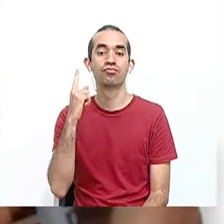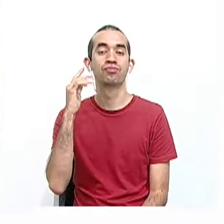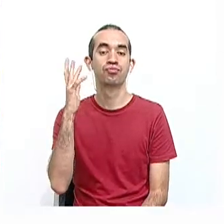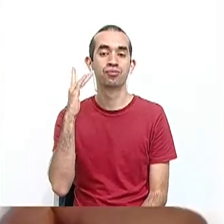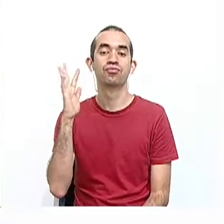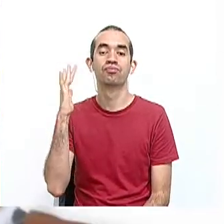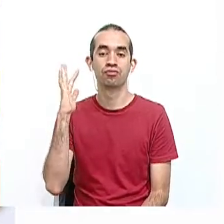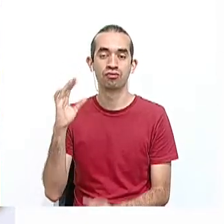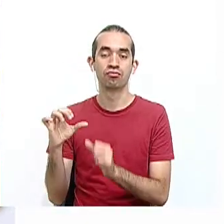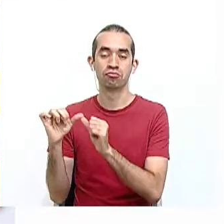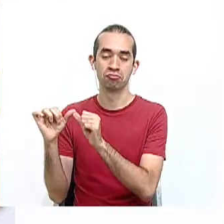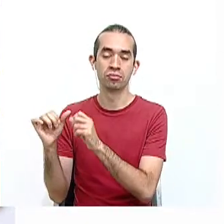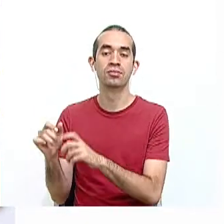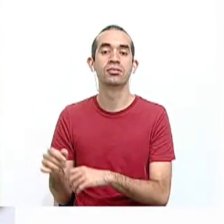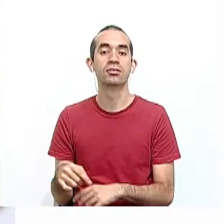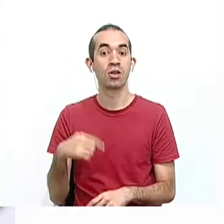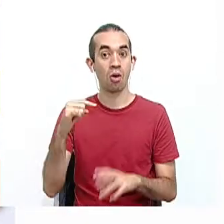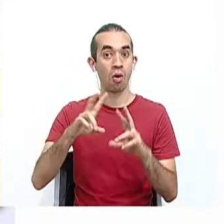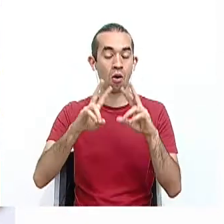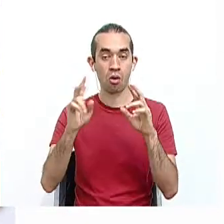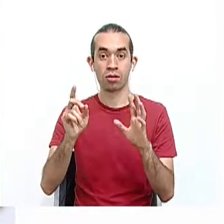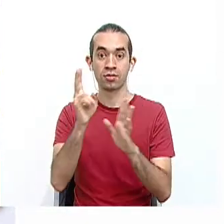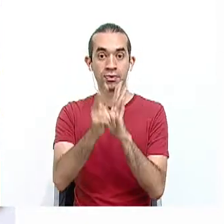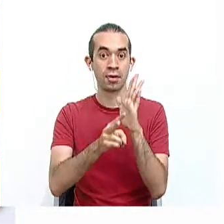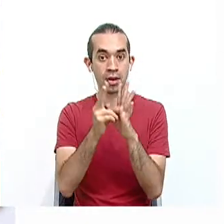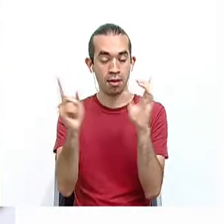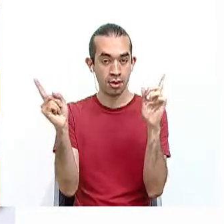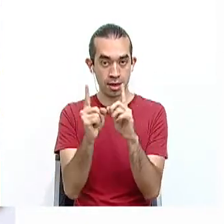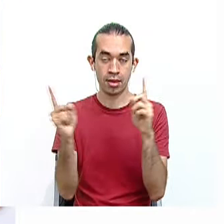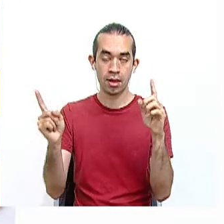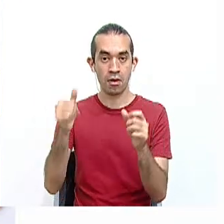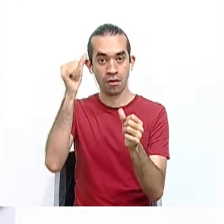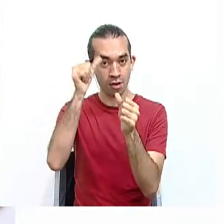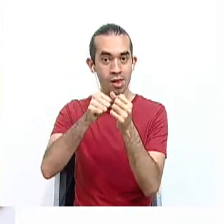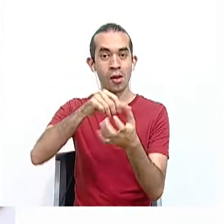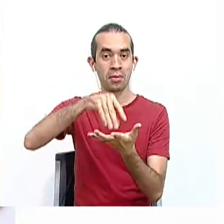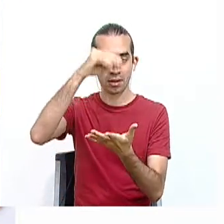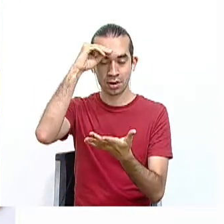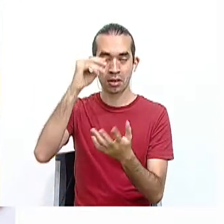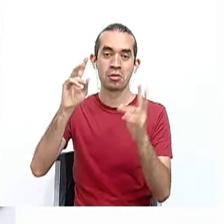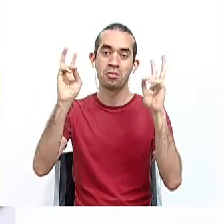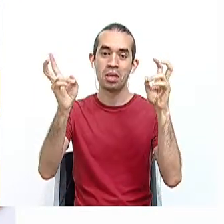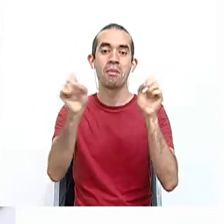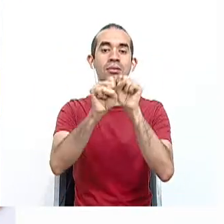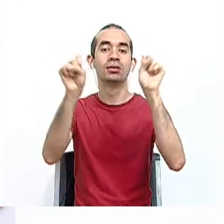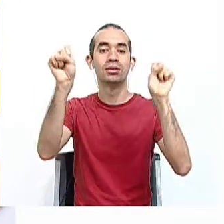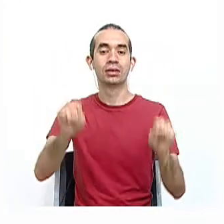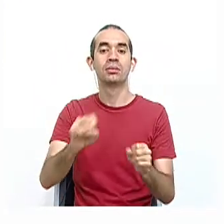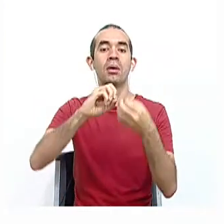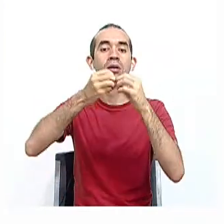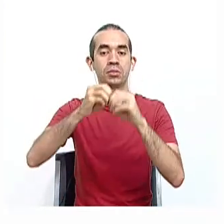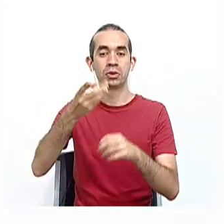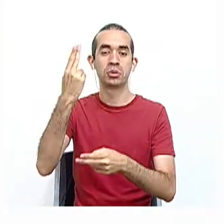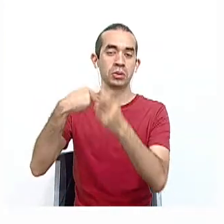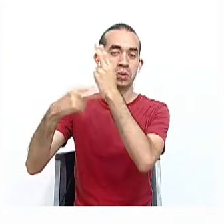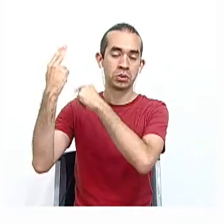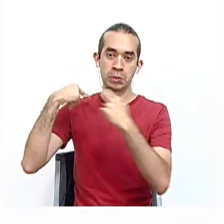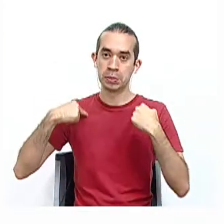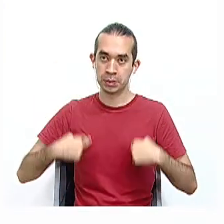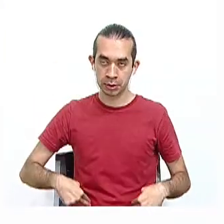Hoy, en la cápsula de Recordando lo Aprendido, hablaremos sobre los sistemas de numeración en la historia del ser humano.